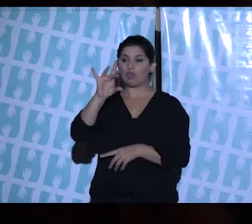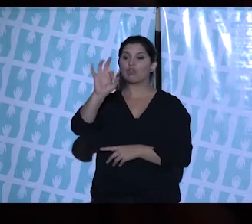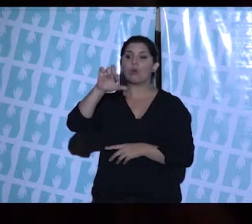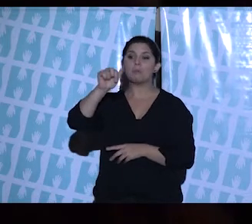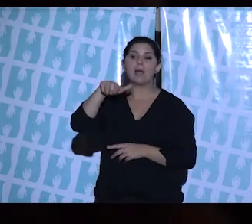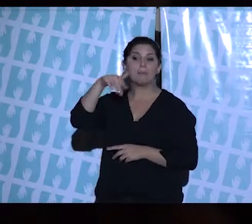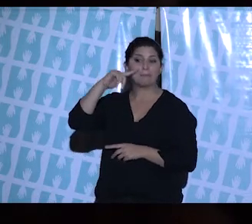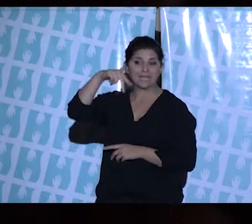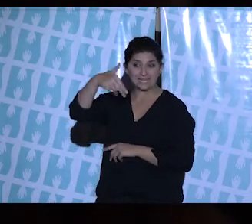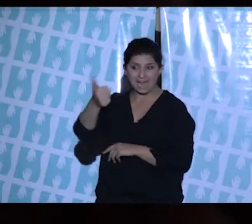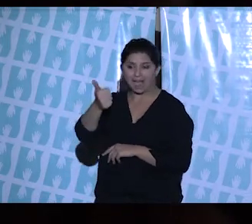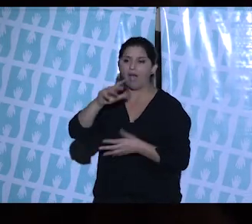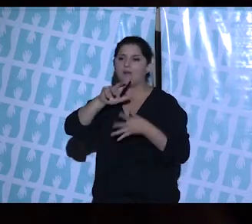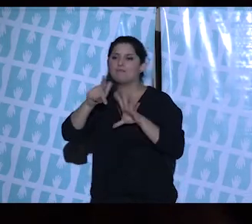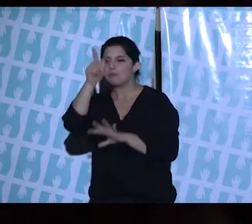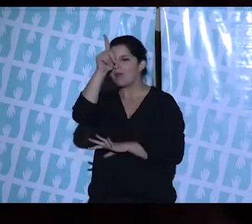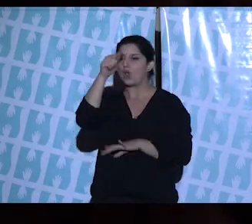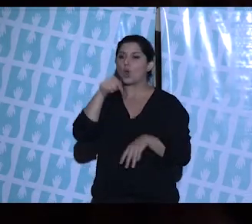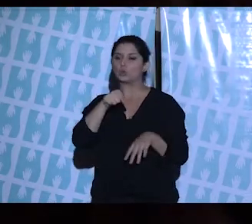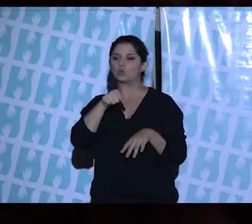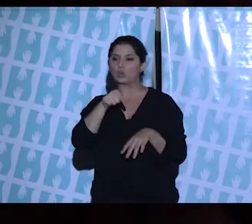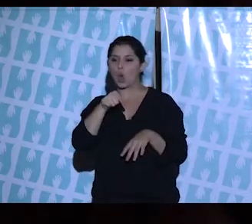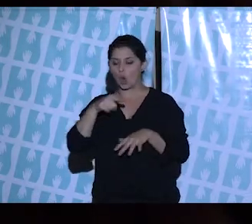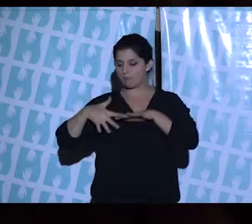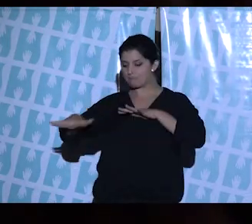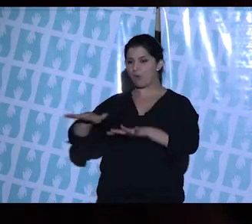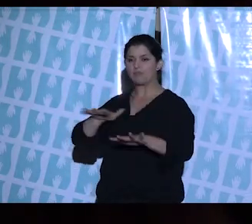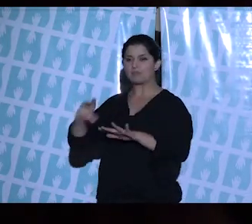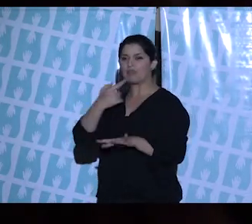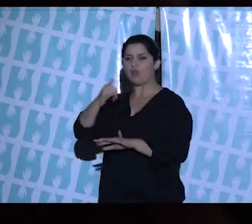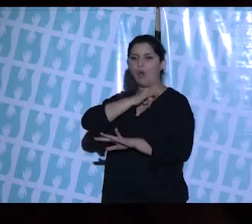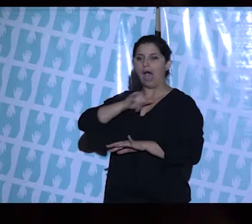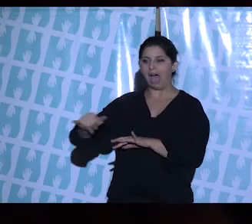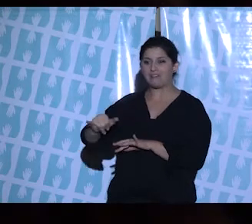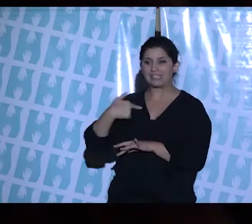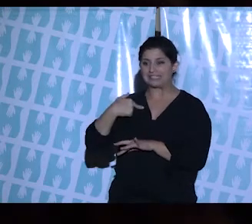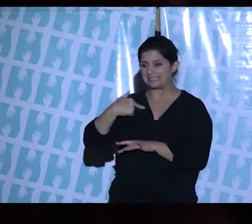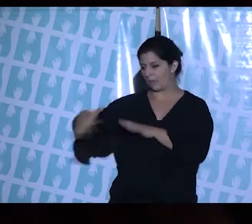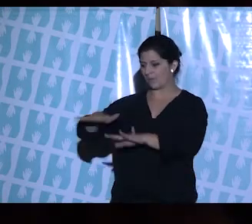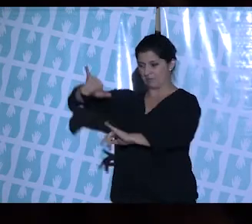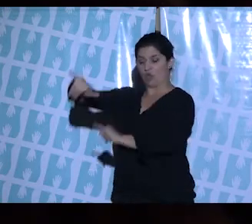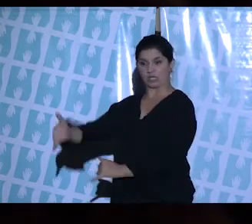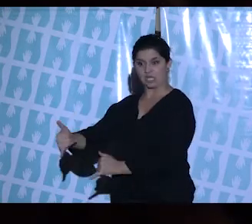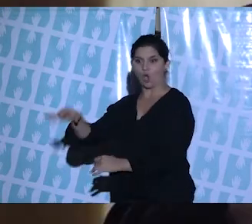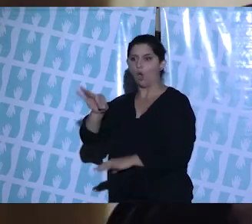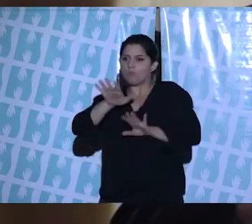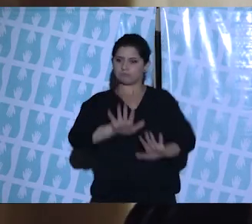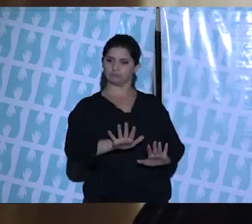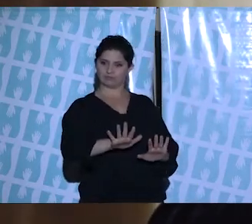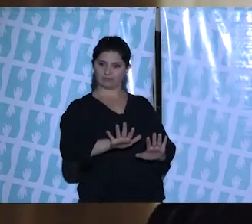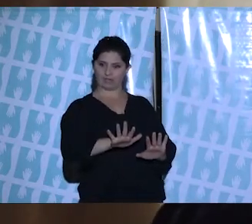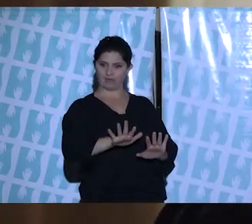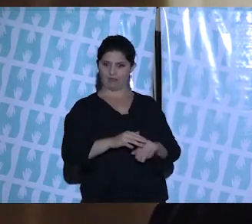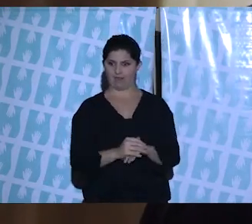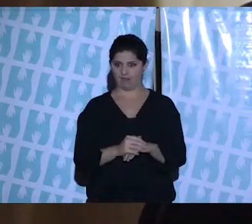regulador de la actividad motora, diciendo cuándo debe uno moverse y cuándo debe frenar el